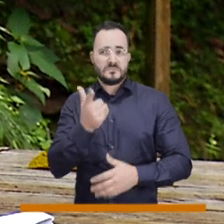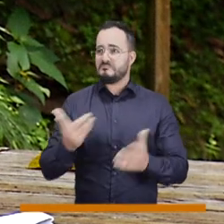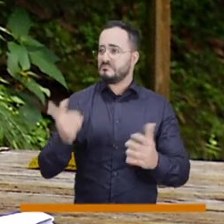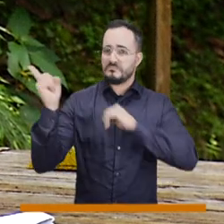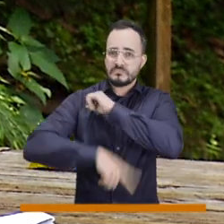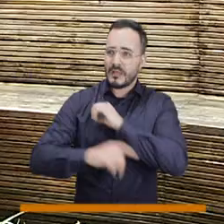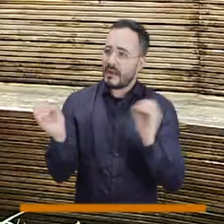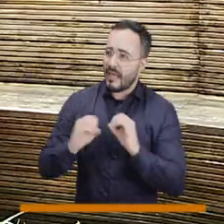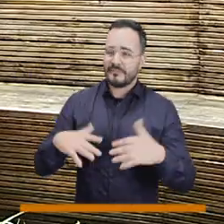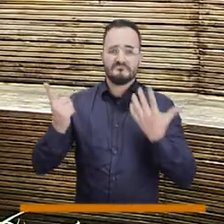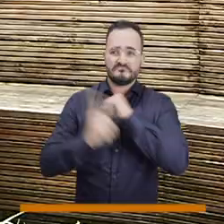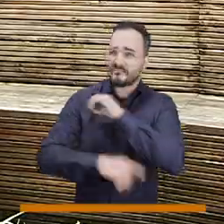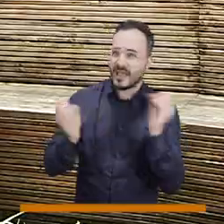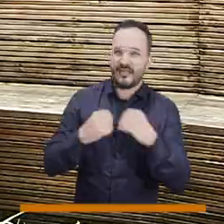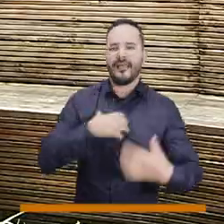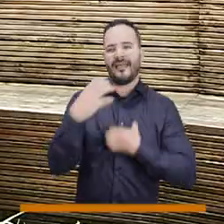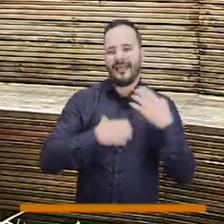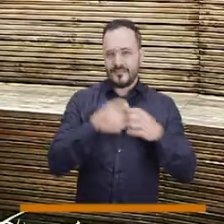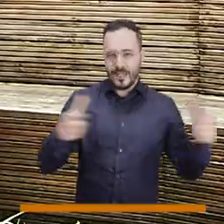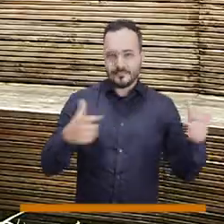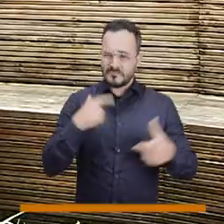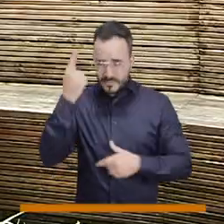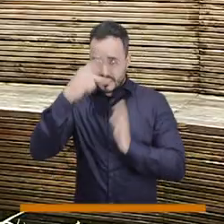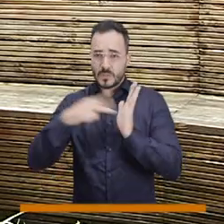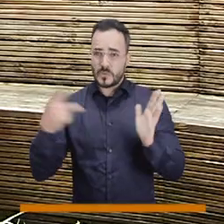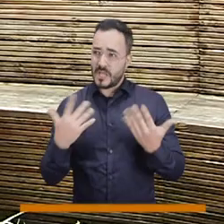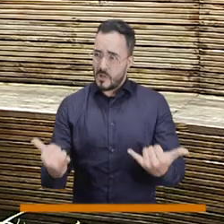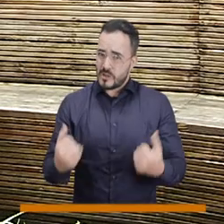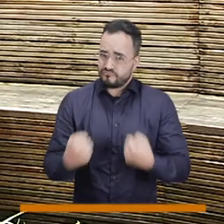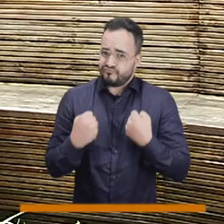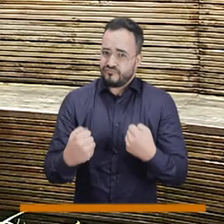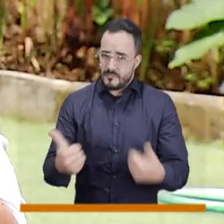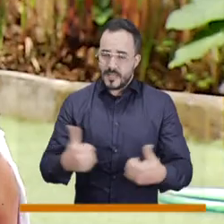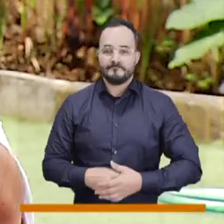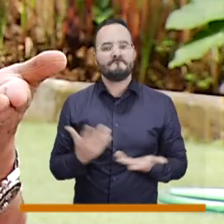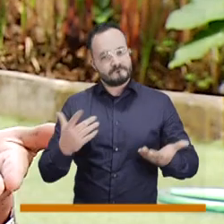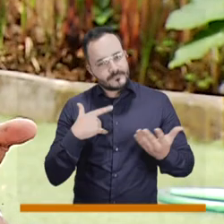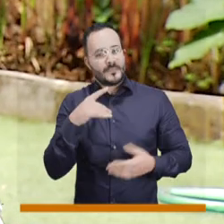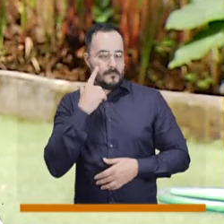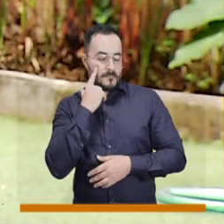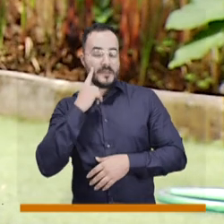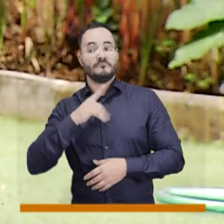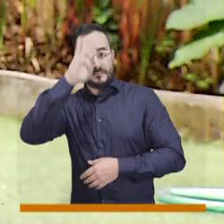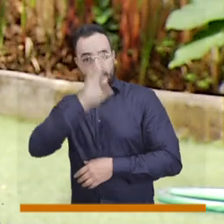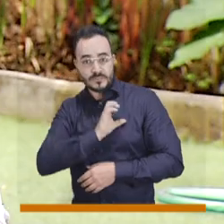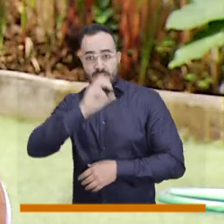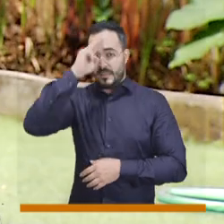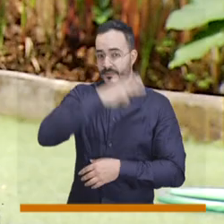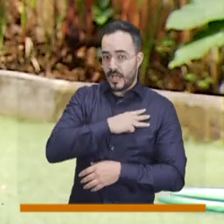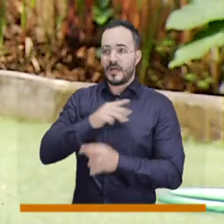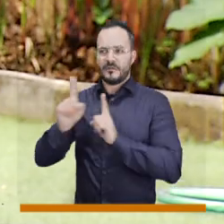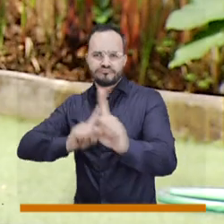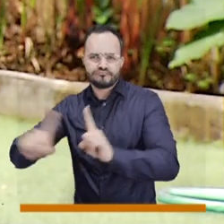también de las cifras de impunidad. ¿Siente usted que la tecnología sí nos está ayudando a cambiar esas cifras? E insisto, el pie de fuerza es muy importante, pero